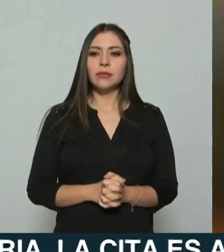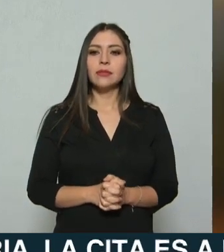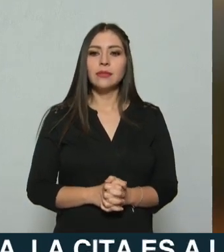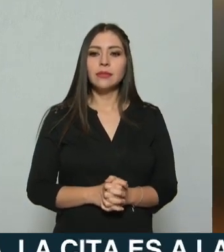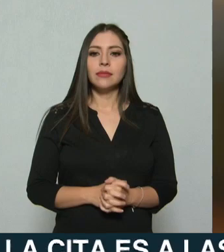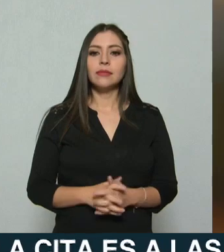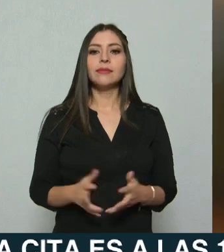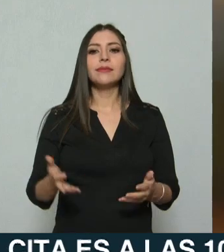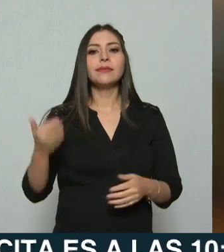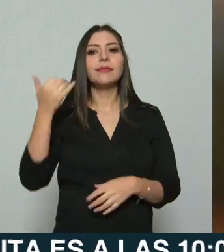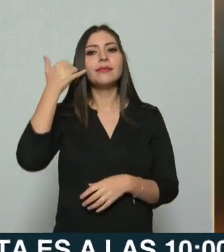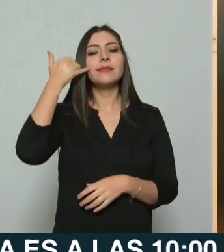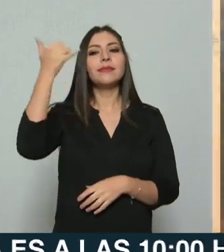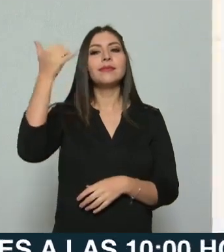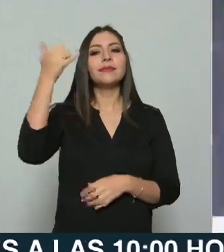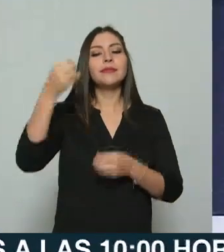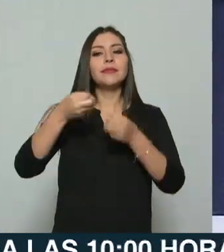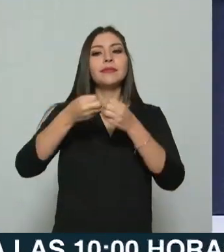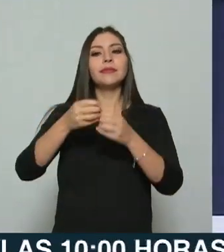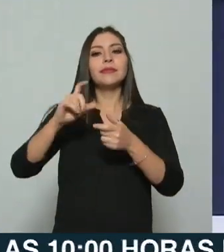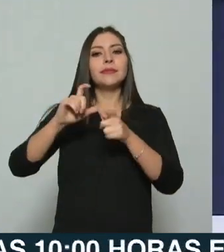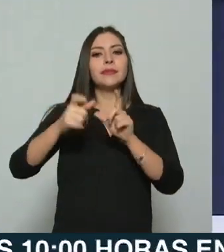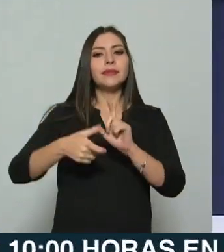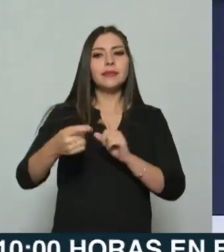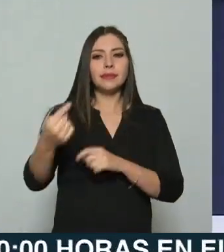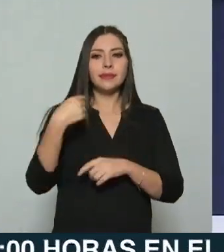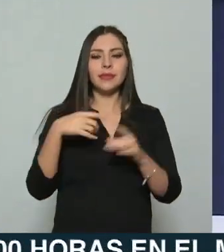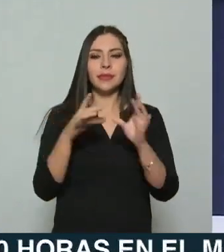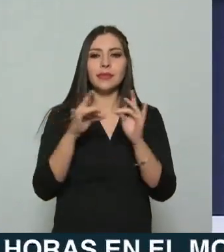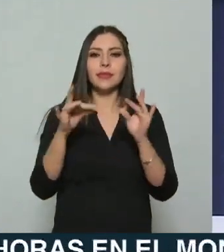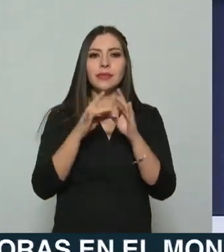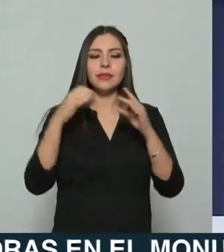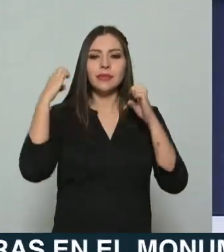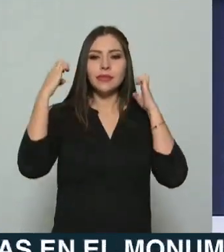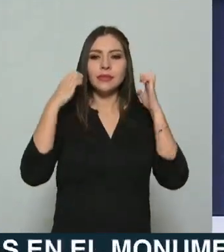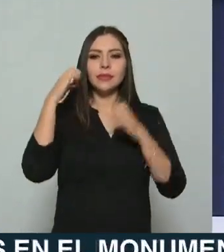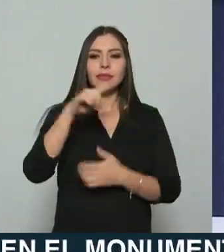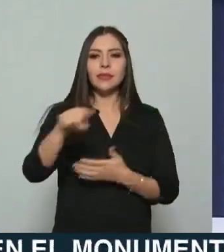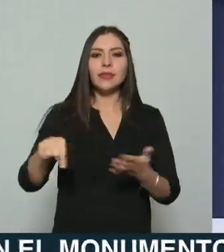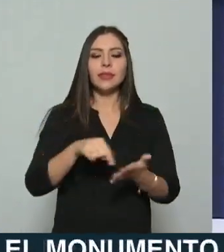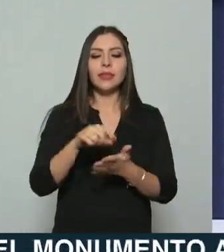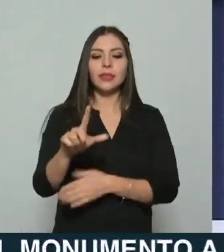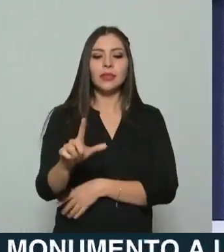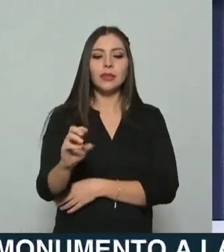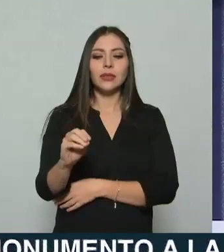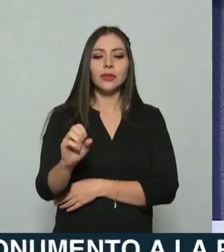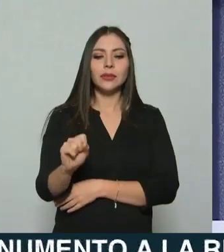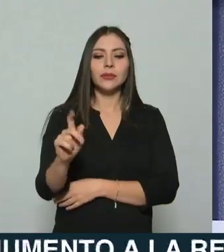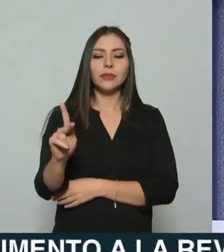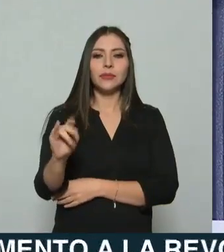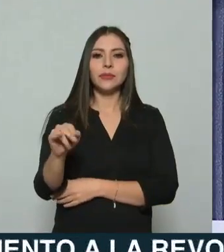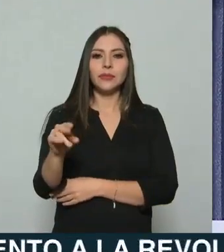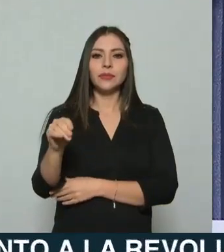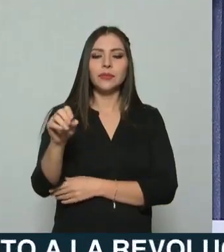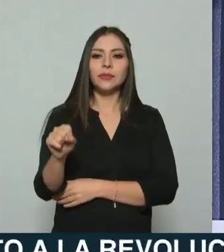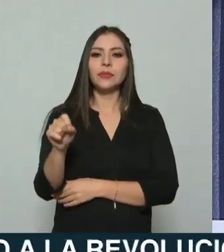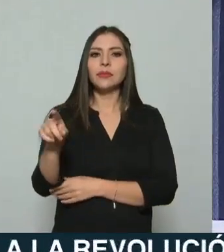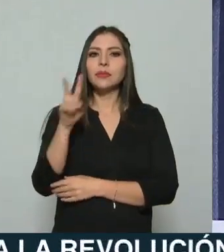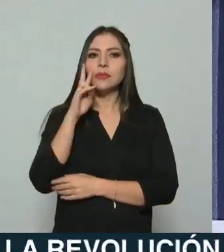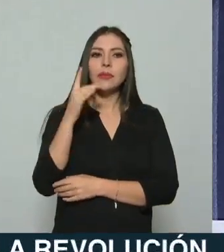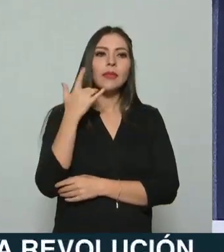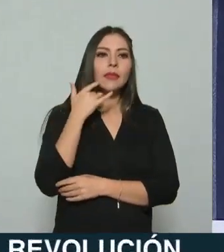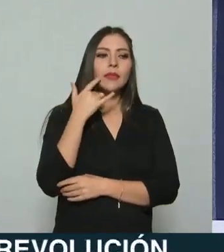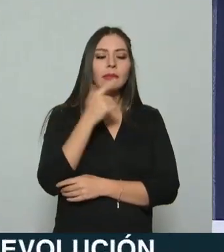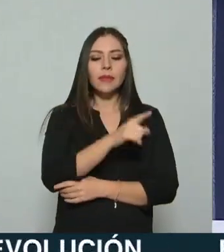Santiago, perdimos la comunicación. Bueno, nos contaba sobre esta exposición en el Complejo Cultural en Los Pinos, donde podremos disfrutar más de la riqueza veracruzana,